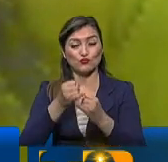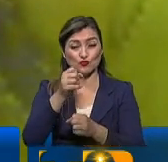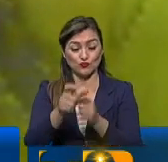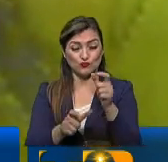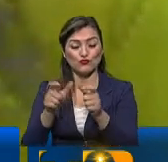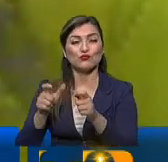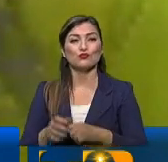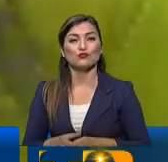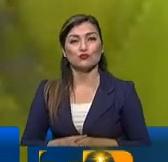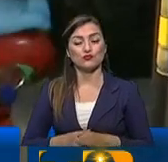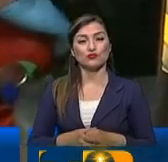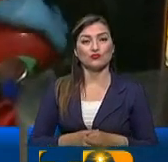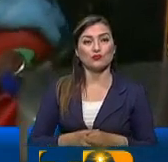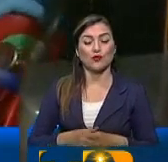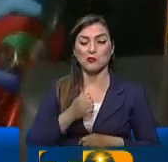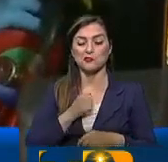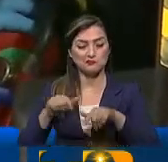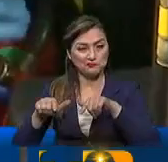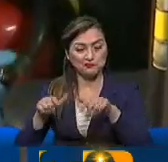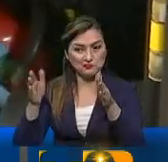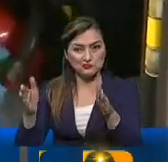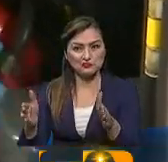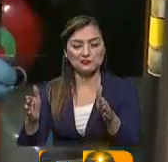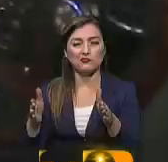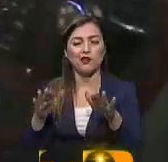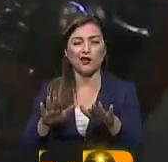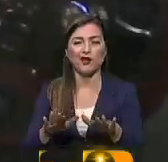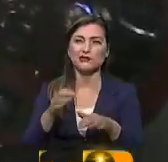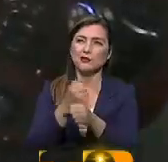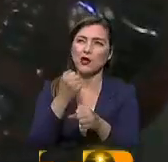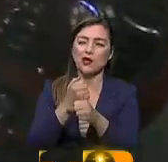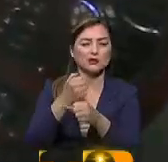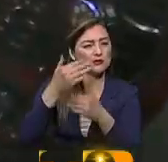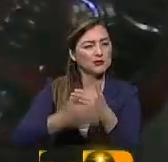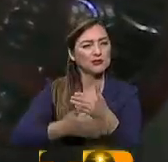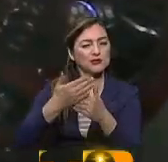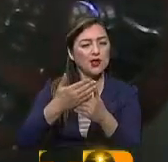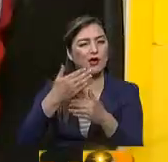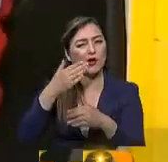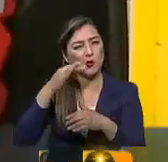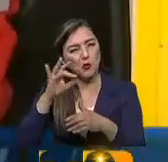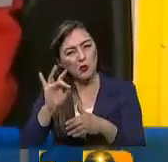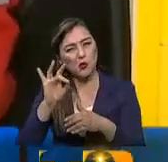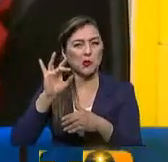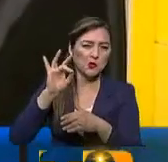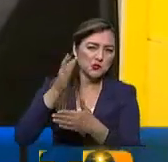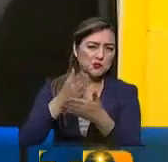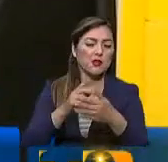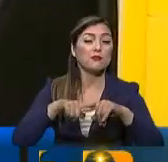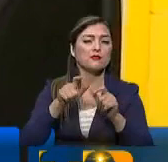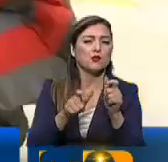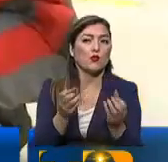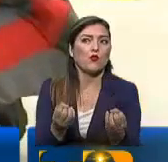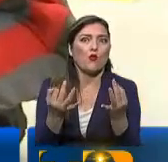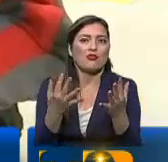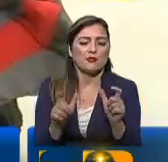que estaría en las instalaciones. Aproximadamente estaríamos logrando hasta las 20 o 20:30, dependiendo la afluencia de personas,